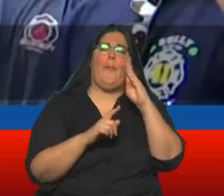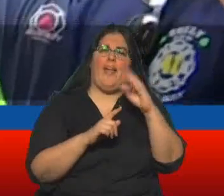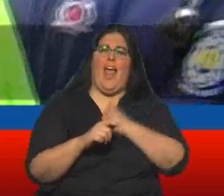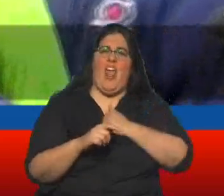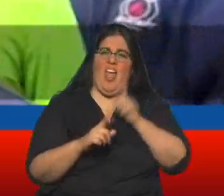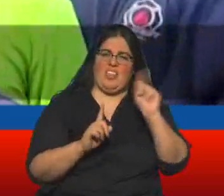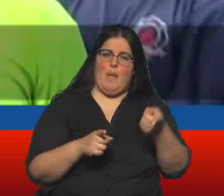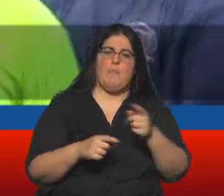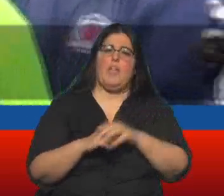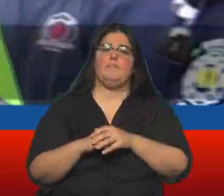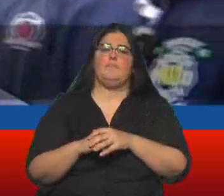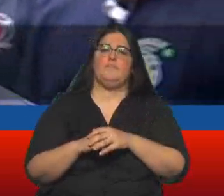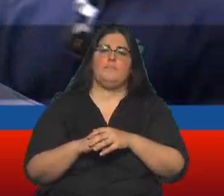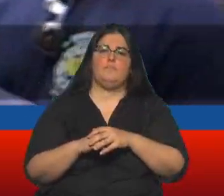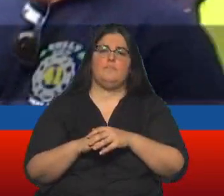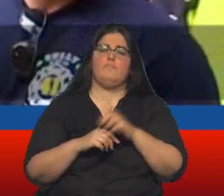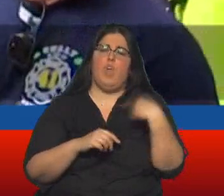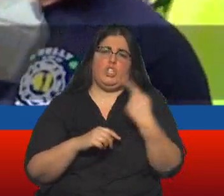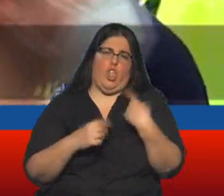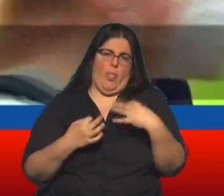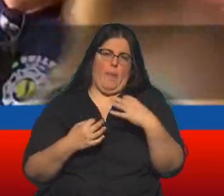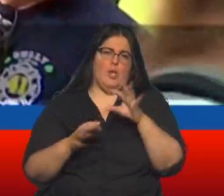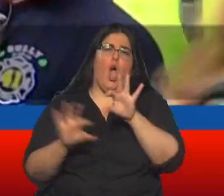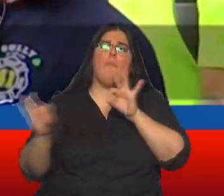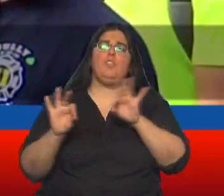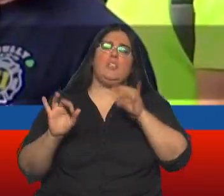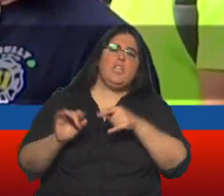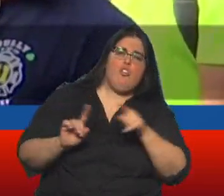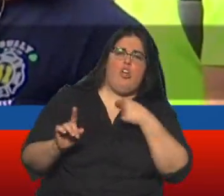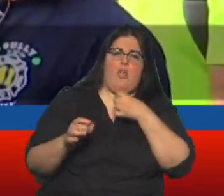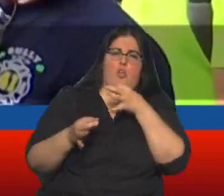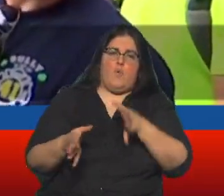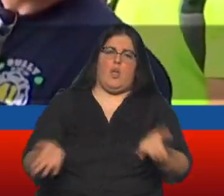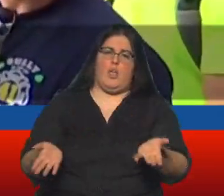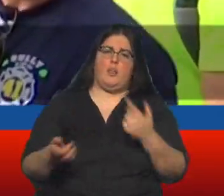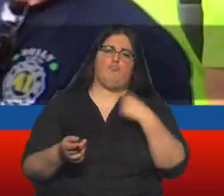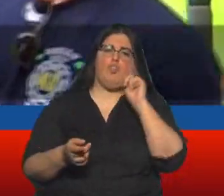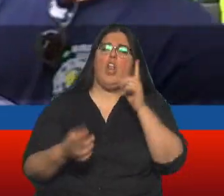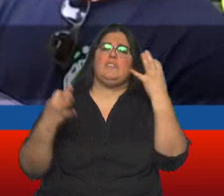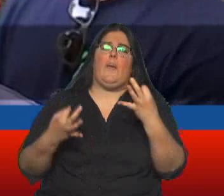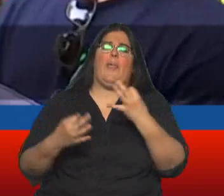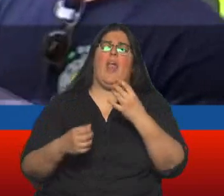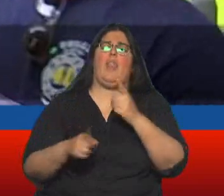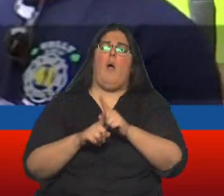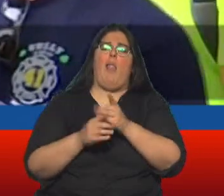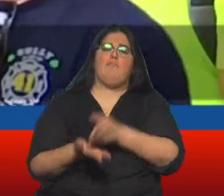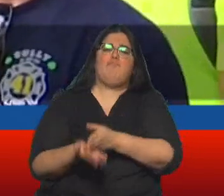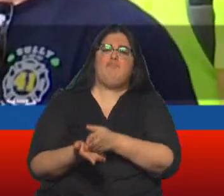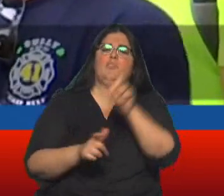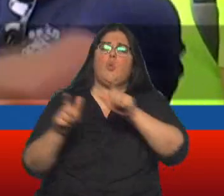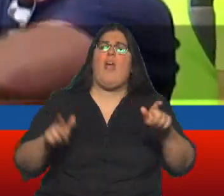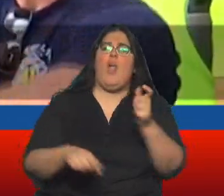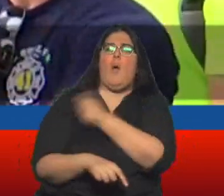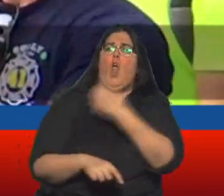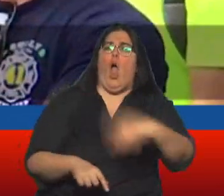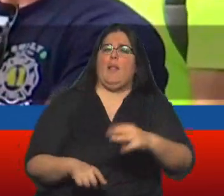have the choice whether or not to take the shot. I don't think it's right for the corporations to pressure citizens to take